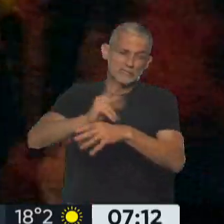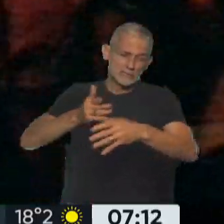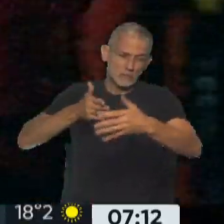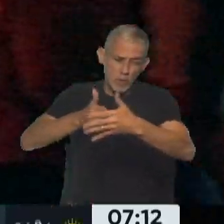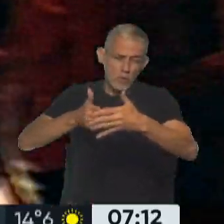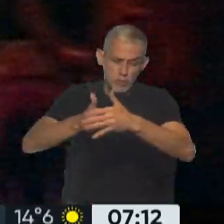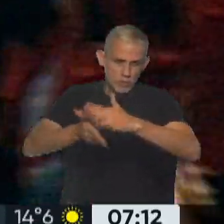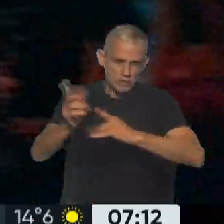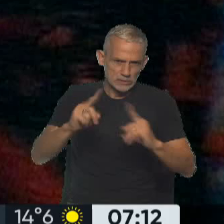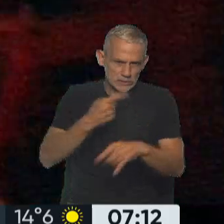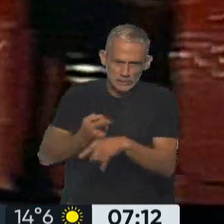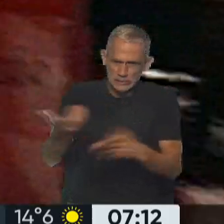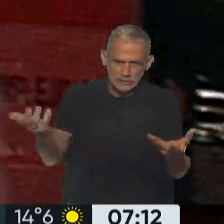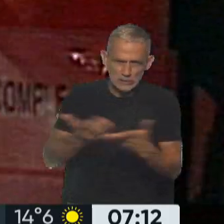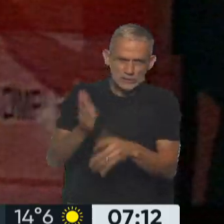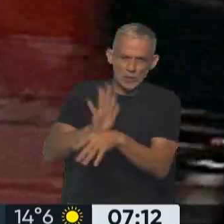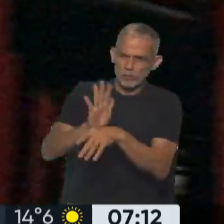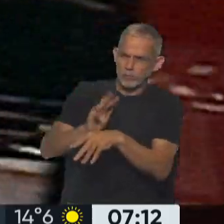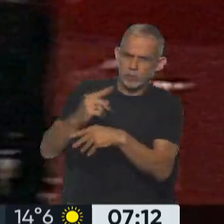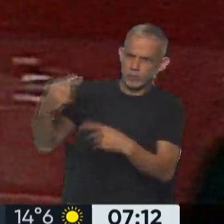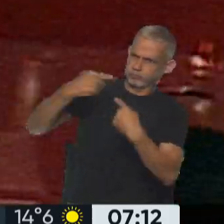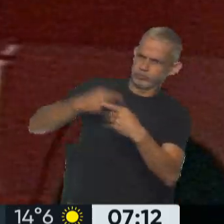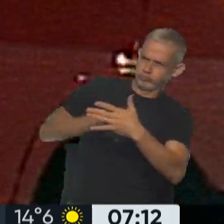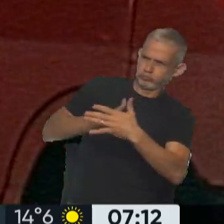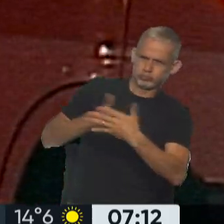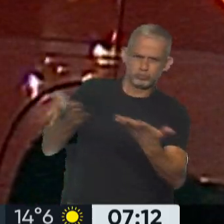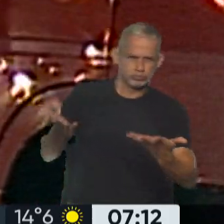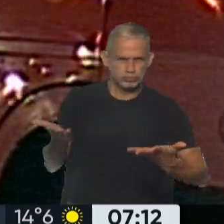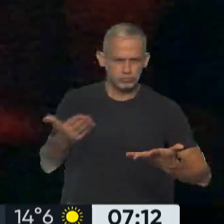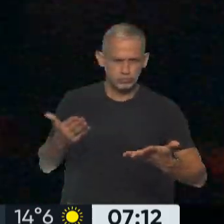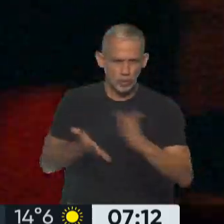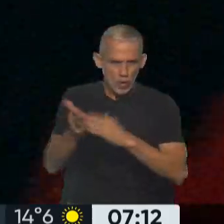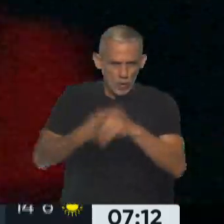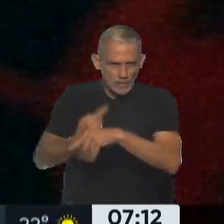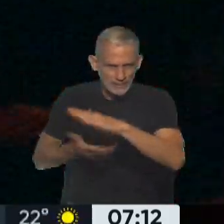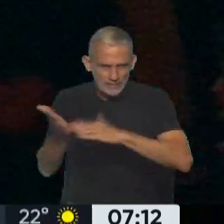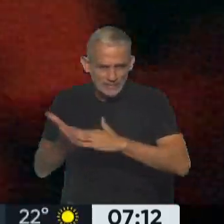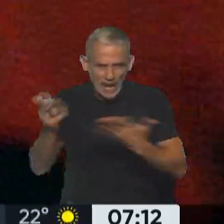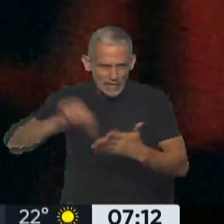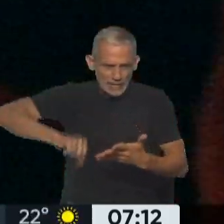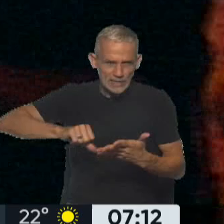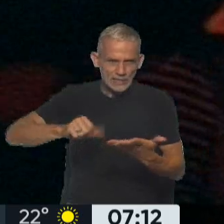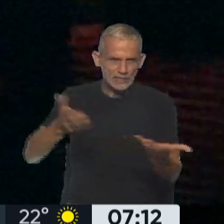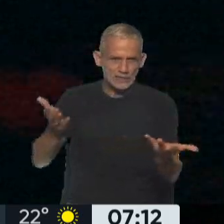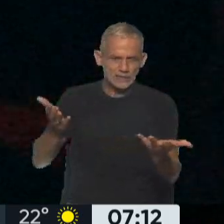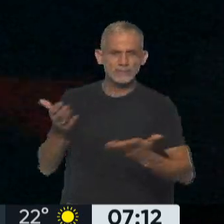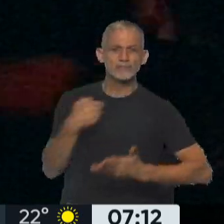Una trampa. Una emboscada que nos hicieron. Una trampa mortal, una emboscada. Quisimos